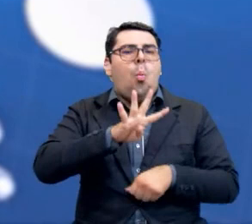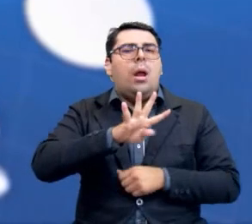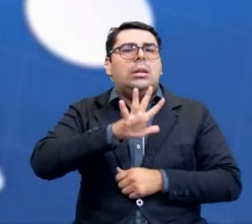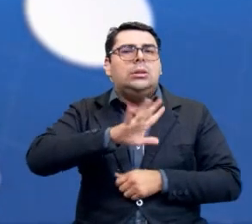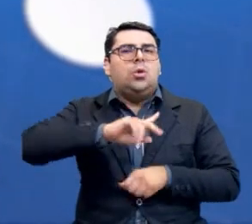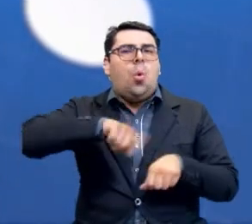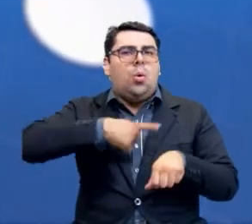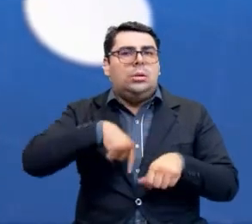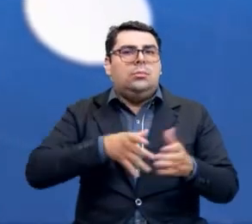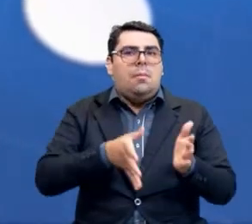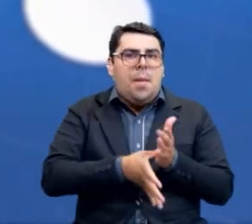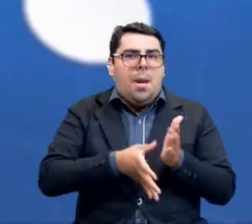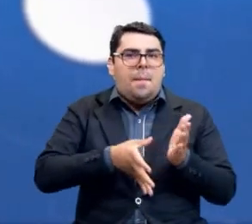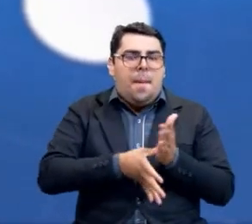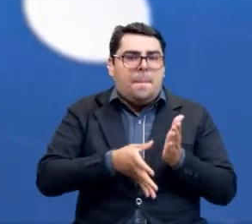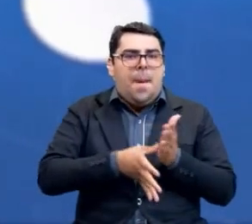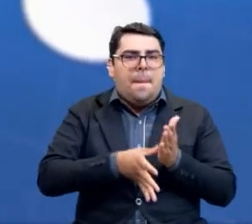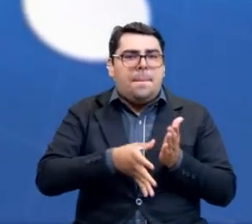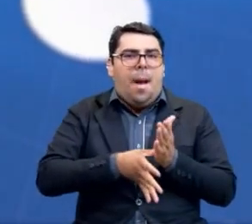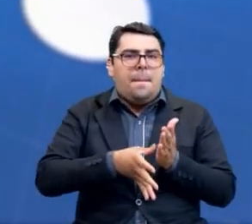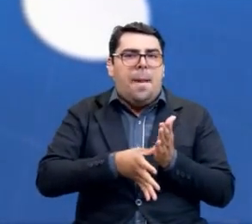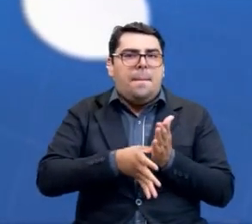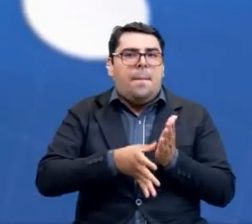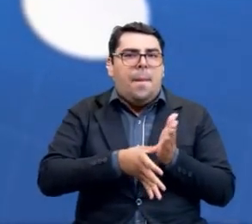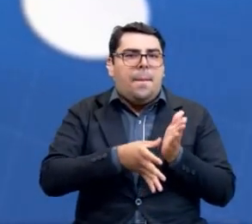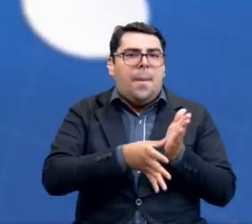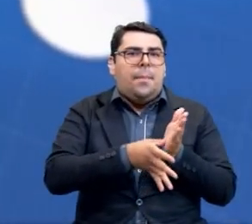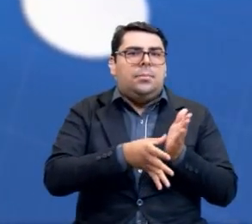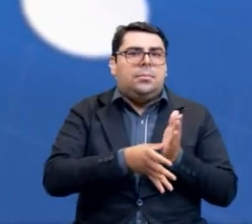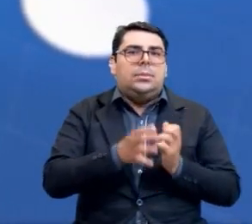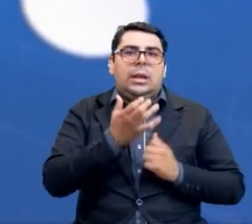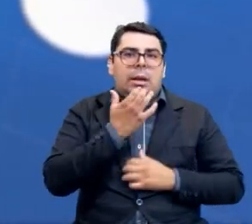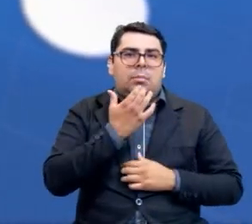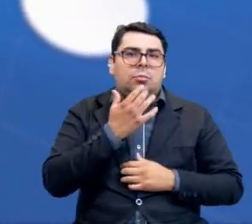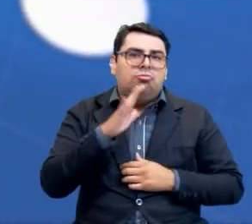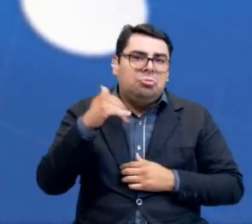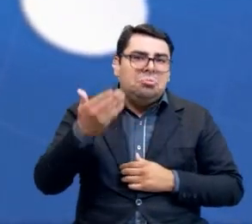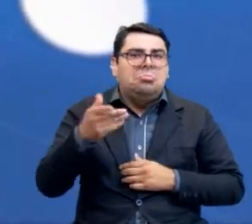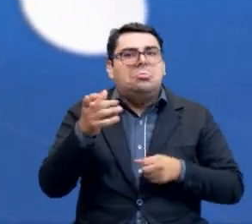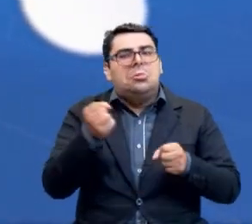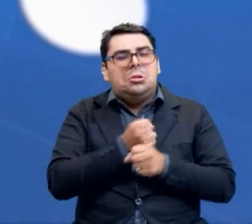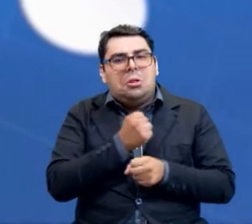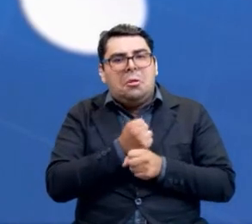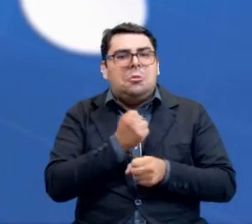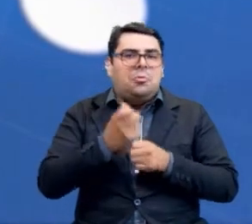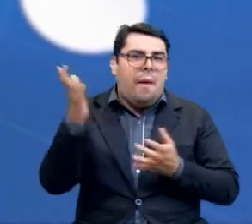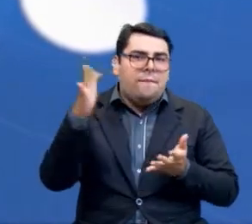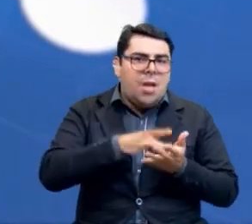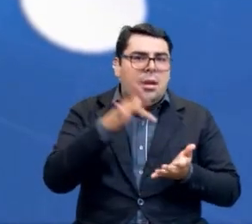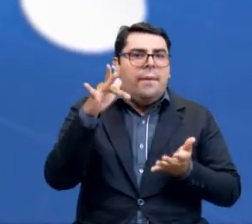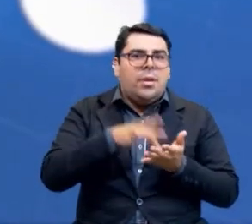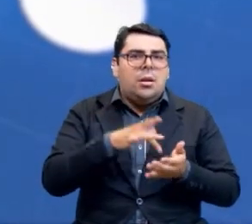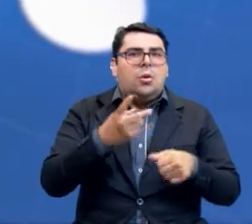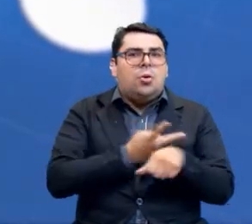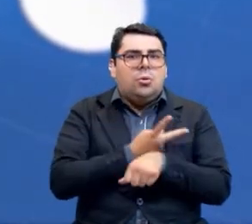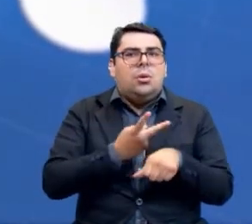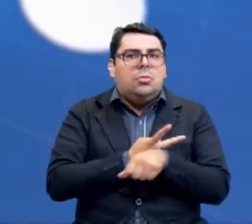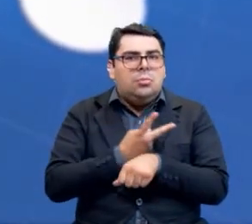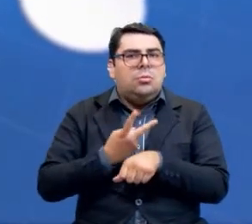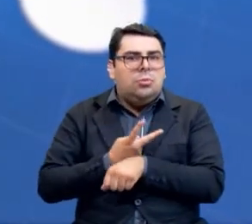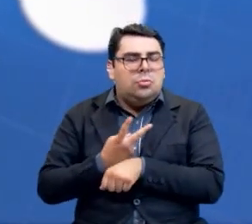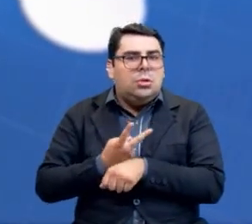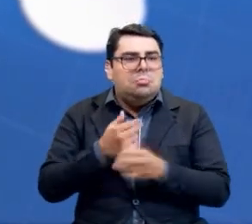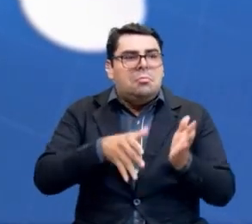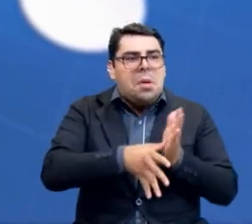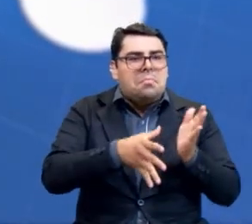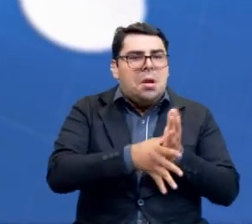Cada huellita que ponga le vale 2. Si usted vendiera, usted puede ir trabajando y viene cada 2 horas, faltando un cuarto, pone la